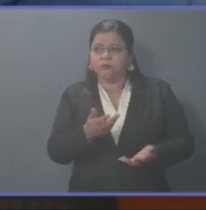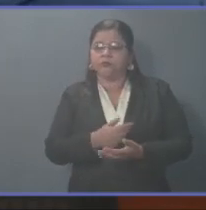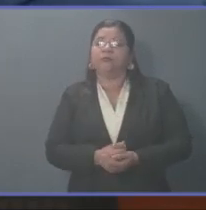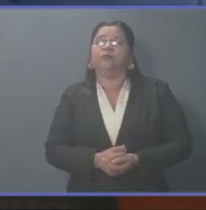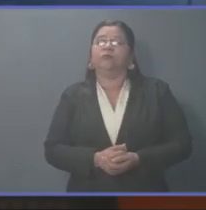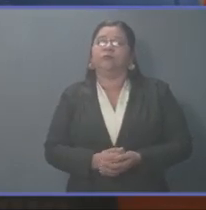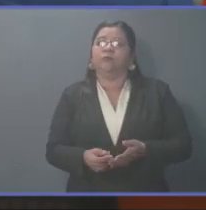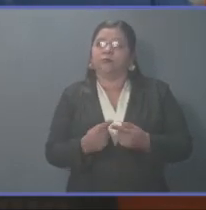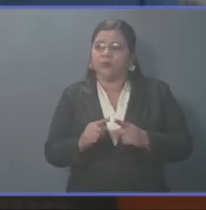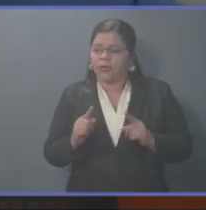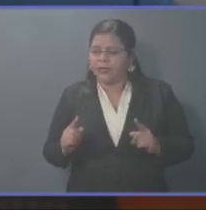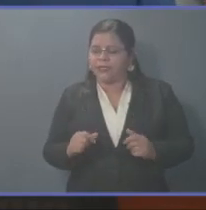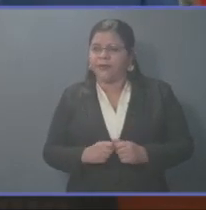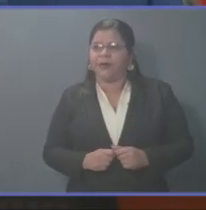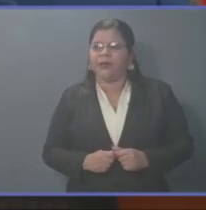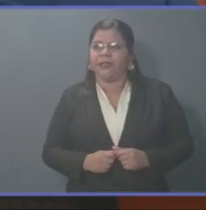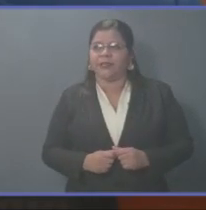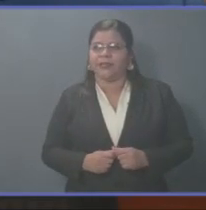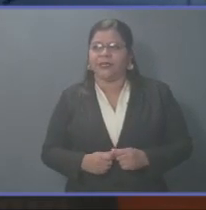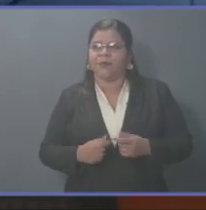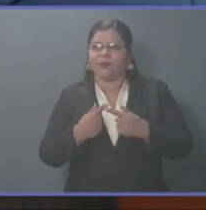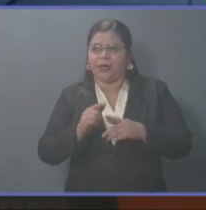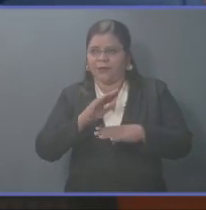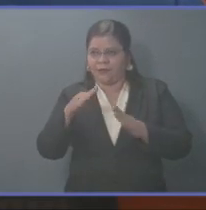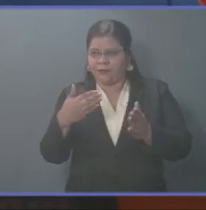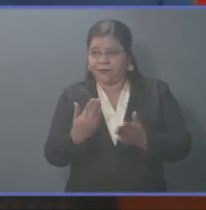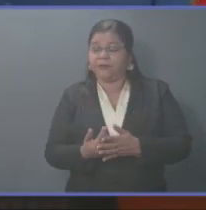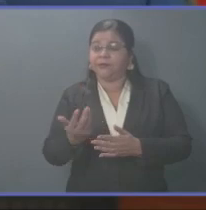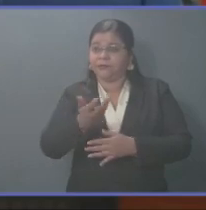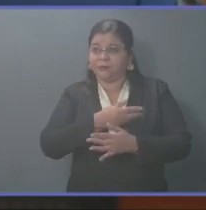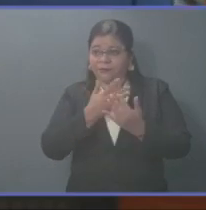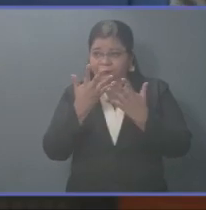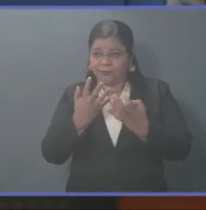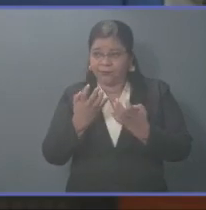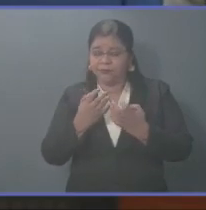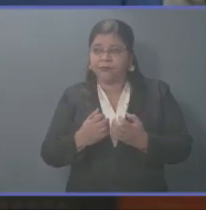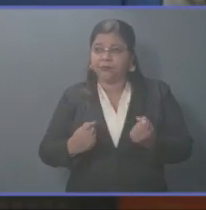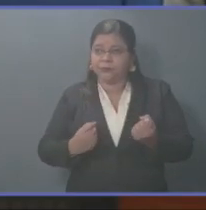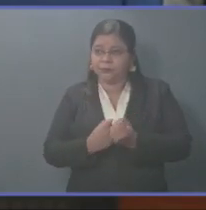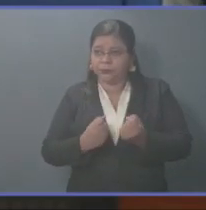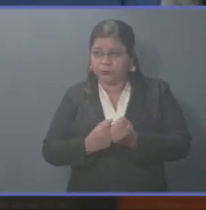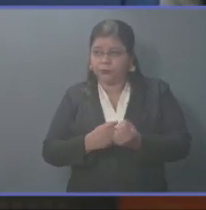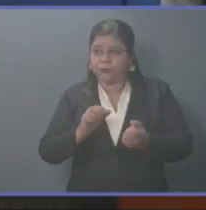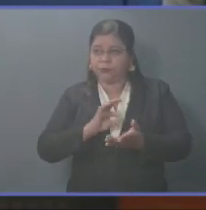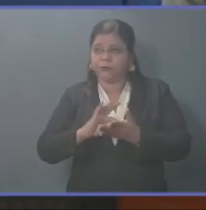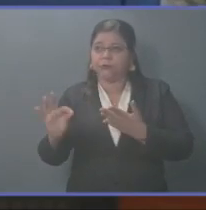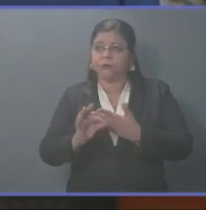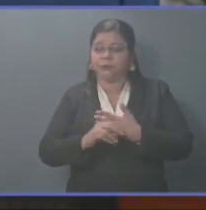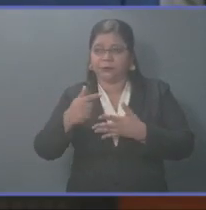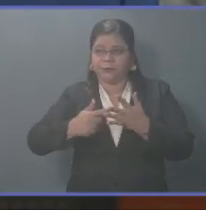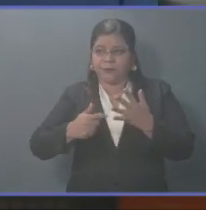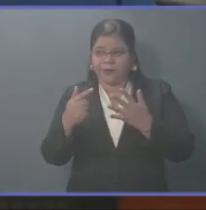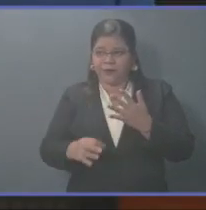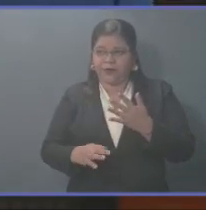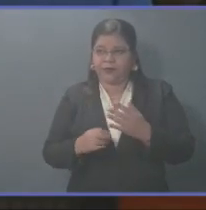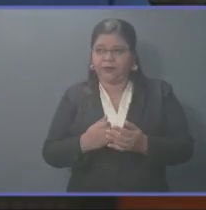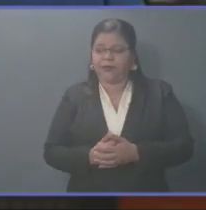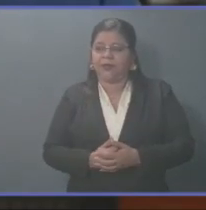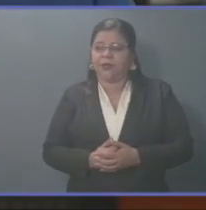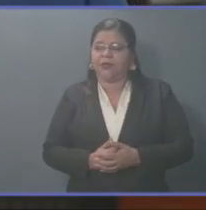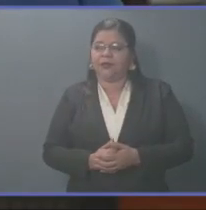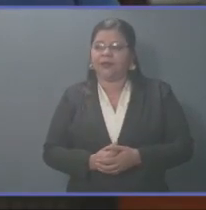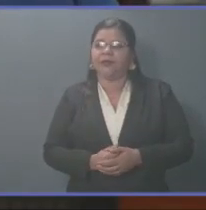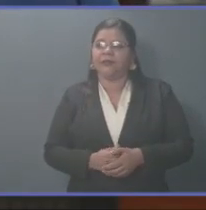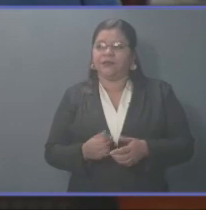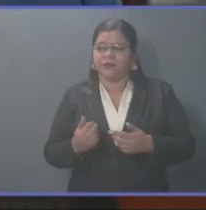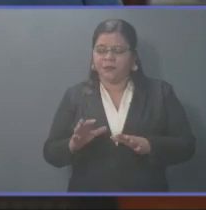pero que también demos nuestro respaldo en la comisión para poder aprobar el proyecto de ley que sería de beneficio para